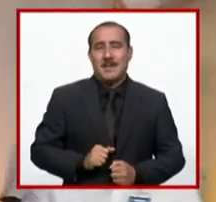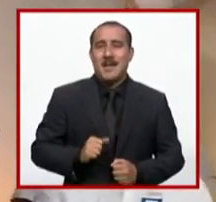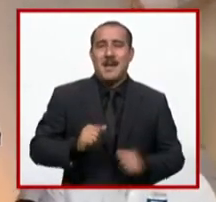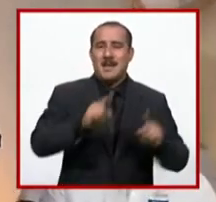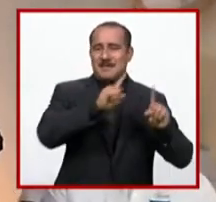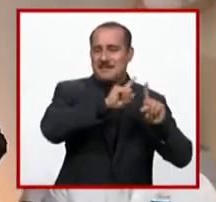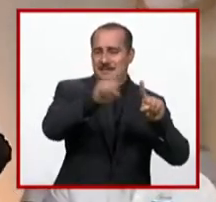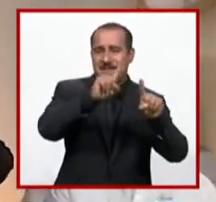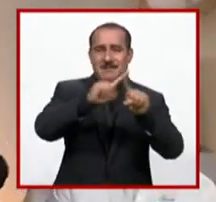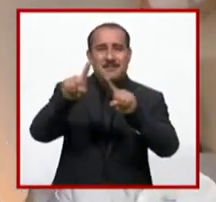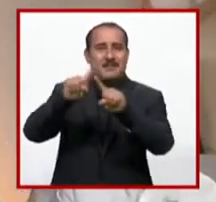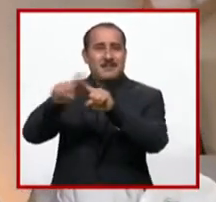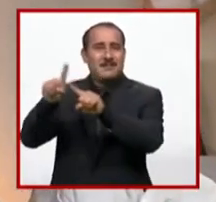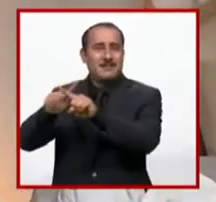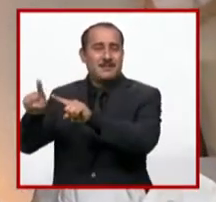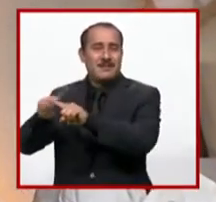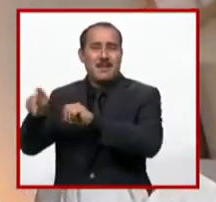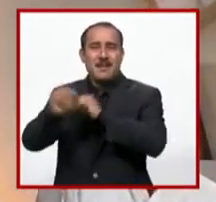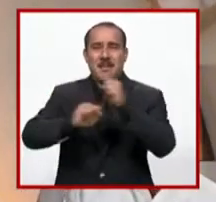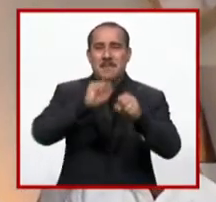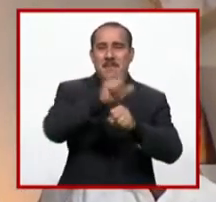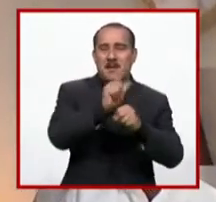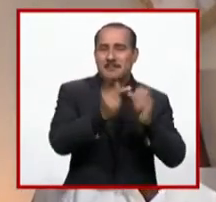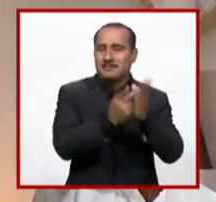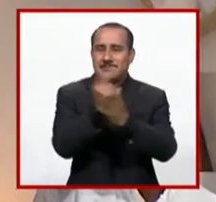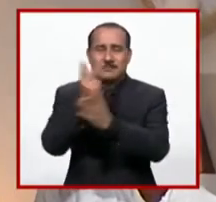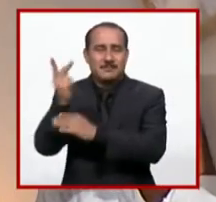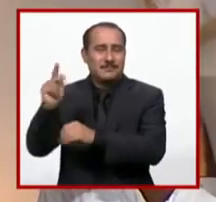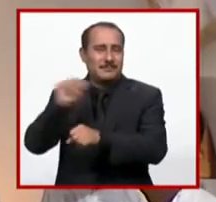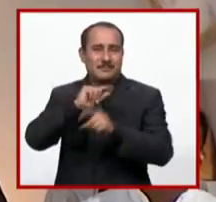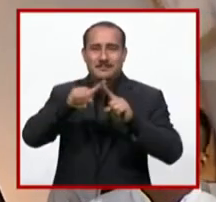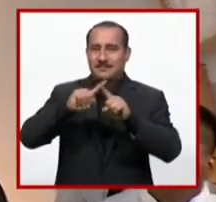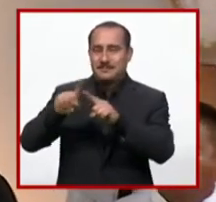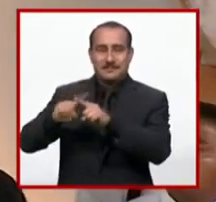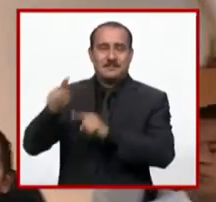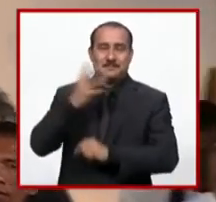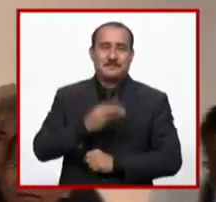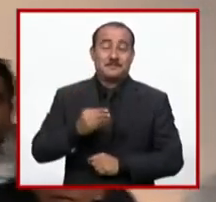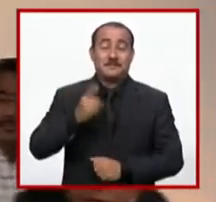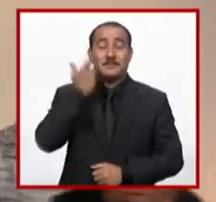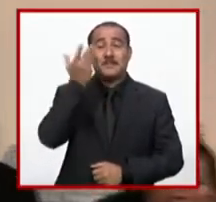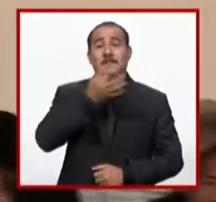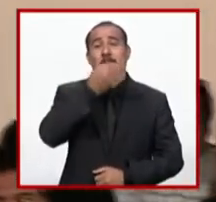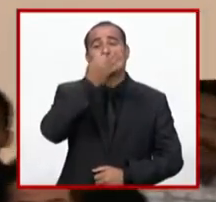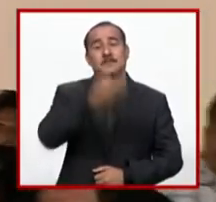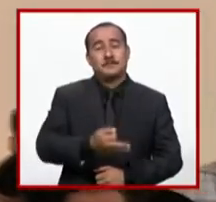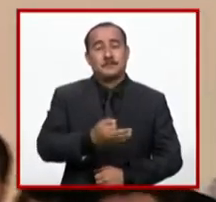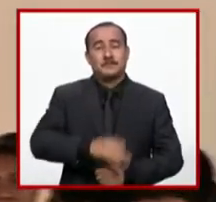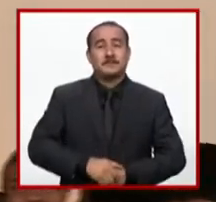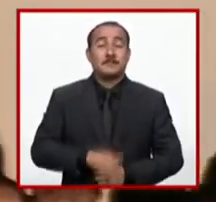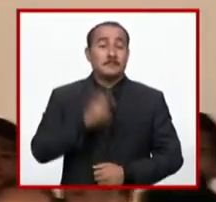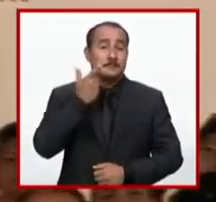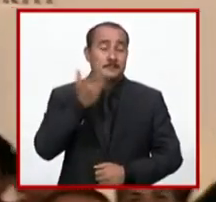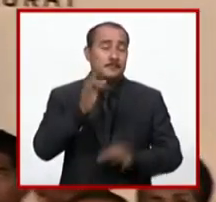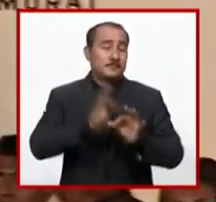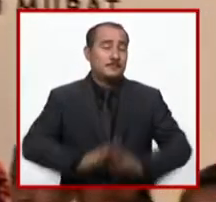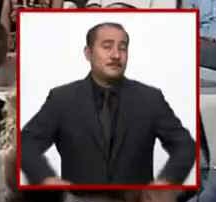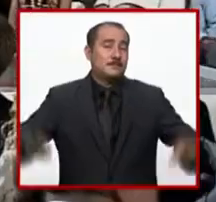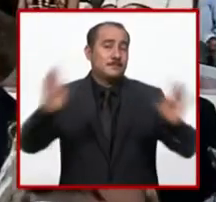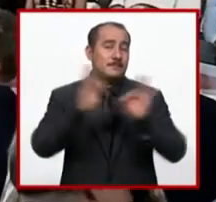biodiversidad. Aquí quiero compartirles algo